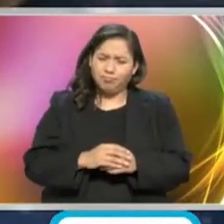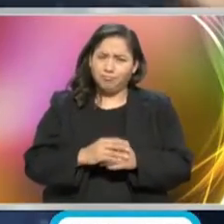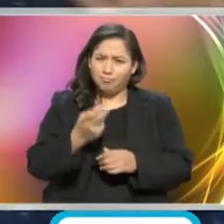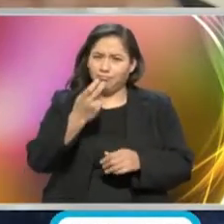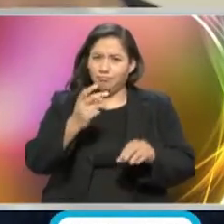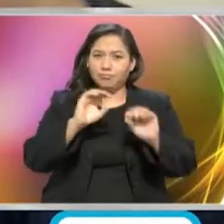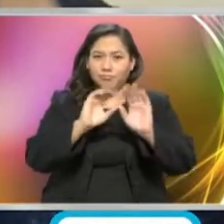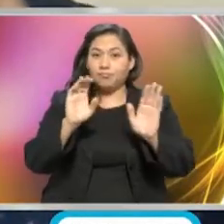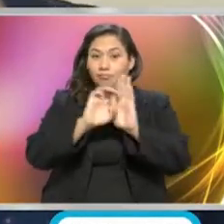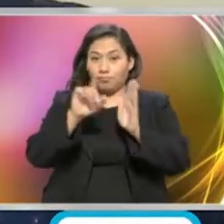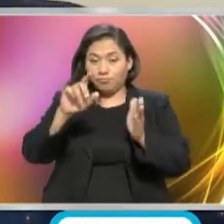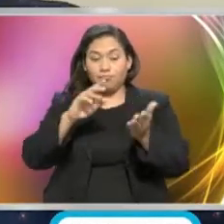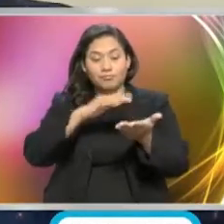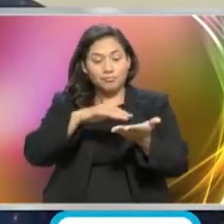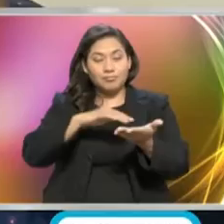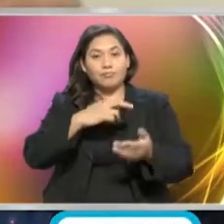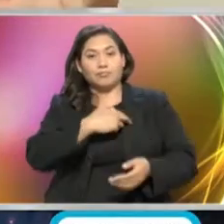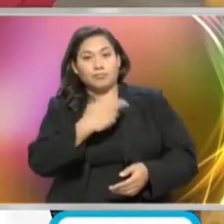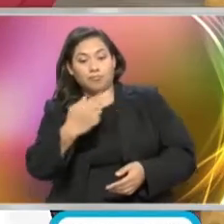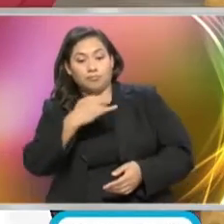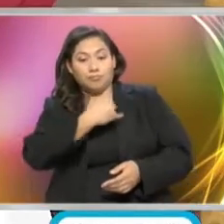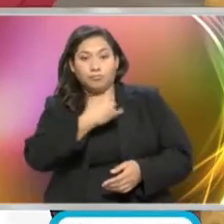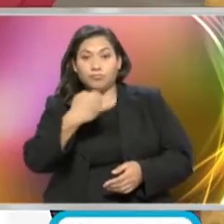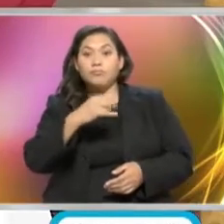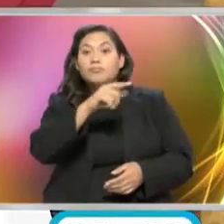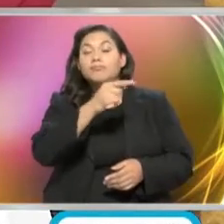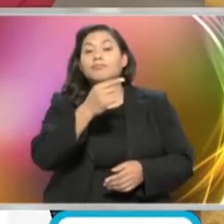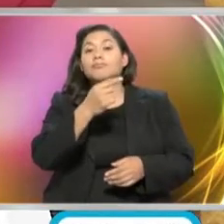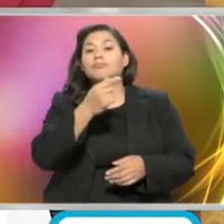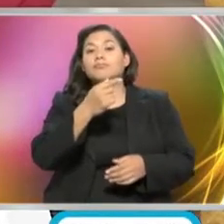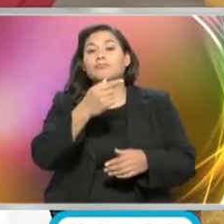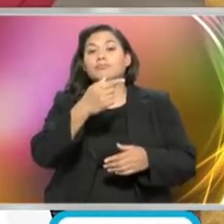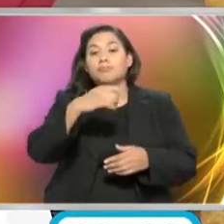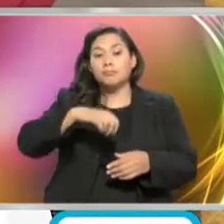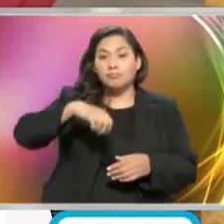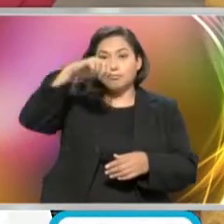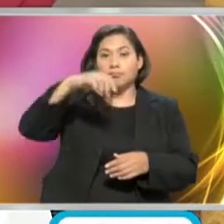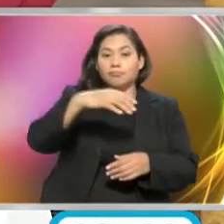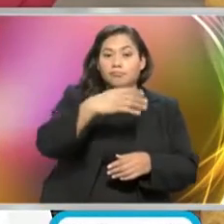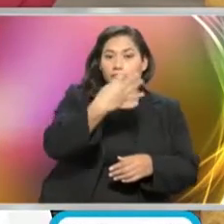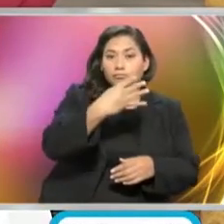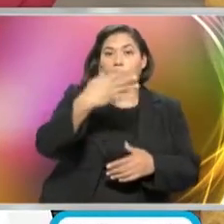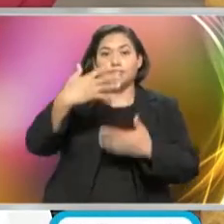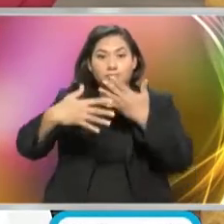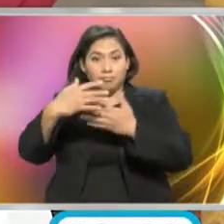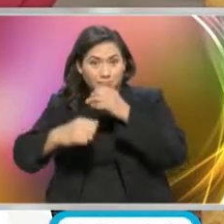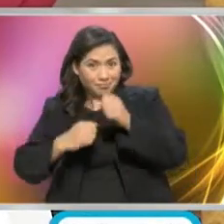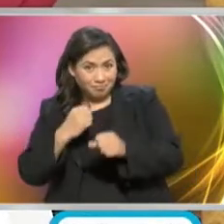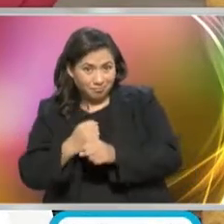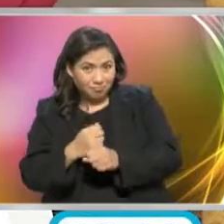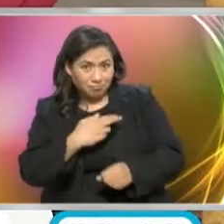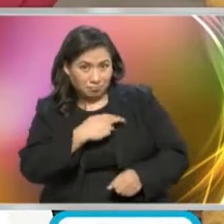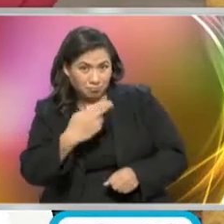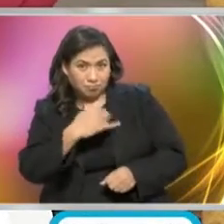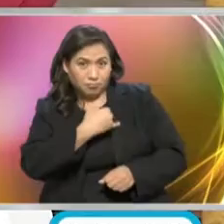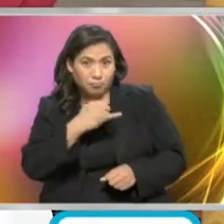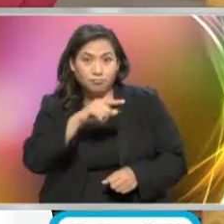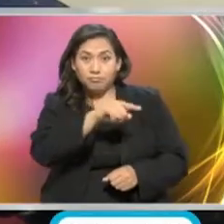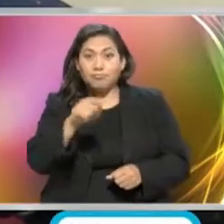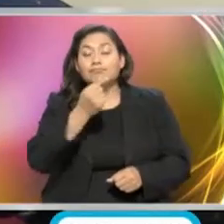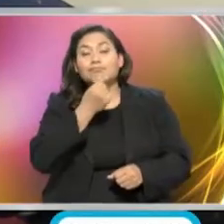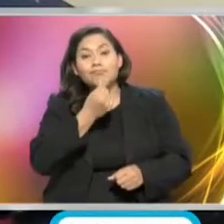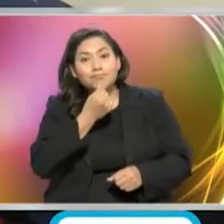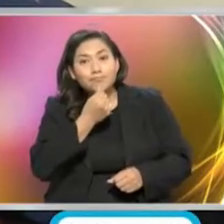tú lees, por ejemplo, Romeo y Julieta tenían 15 y 14 años, por ejemplo. Eran Pero en unos ese entonces hablamos también de una niños. expectativa de